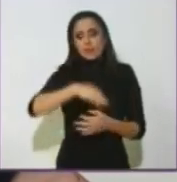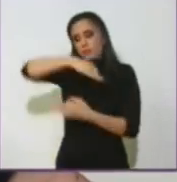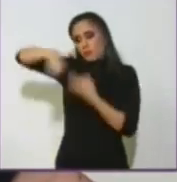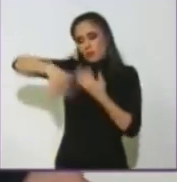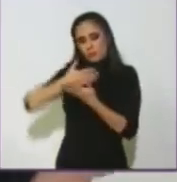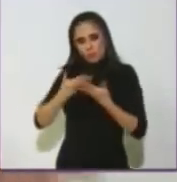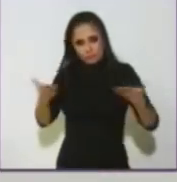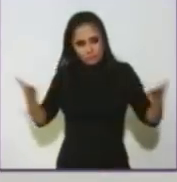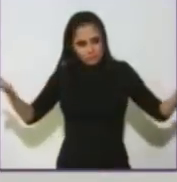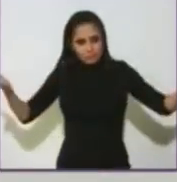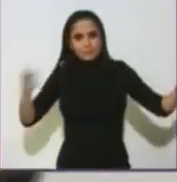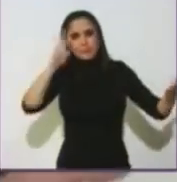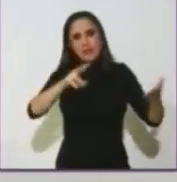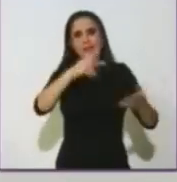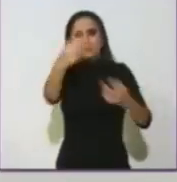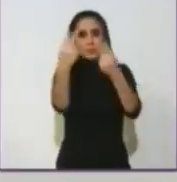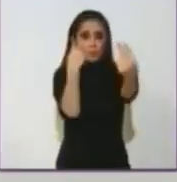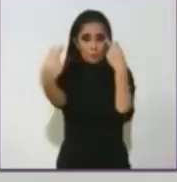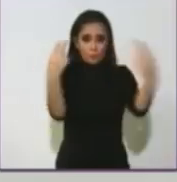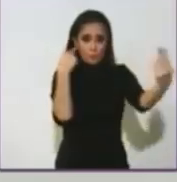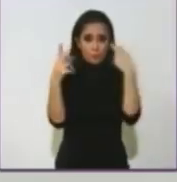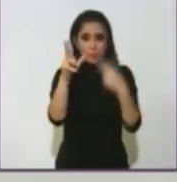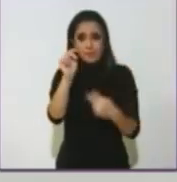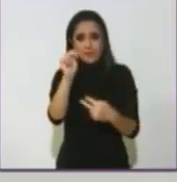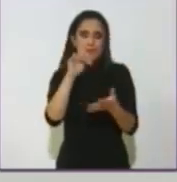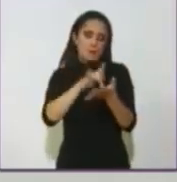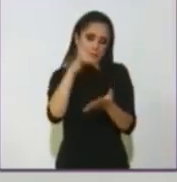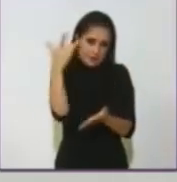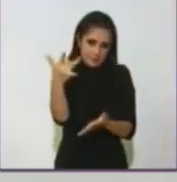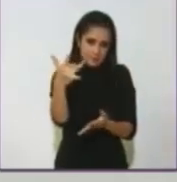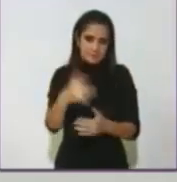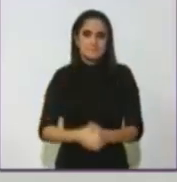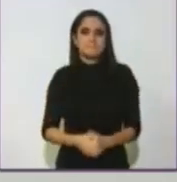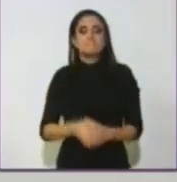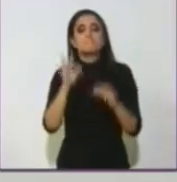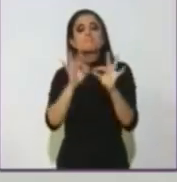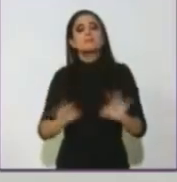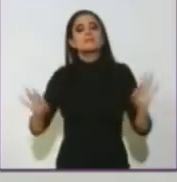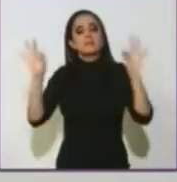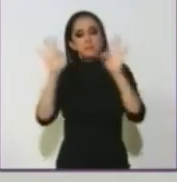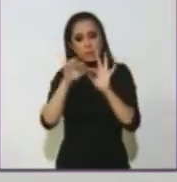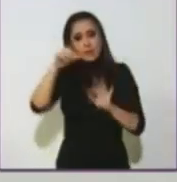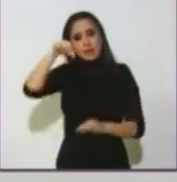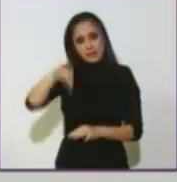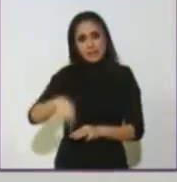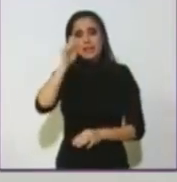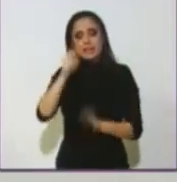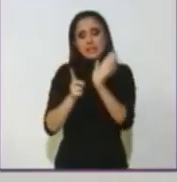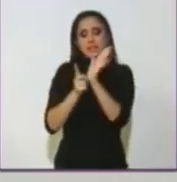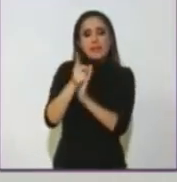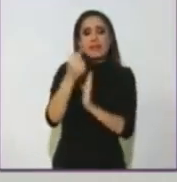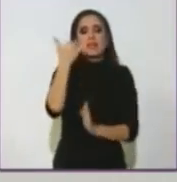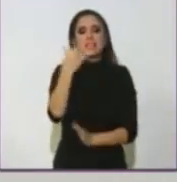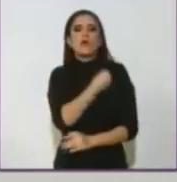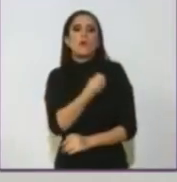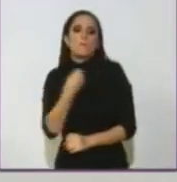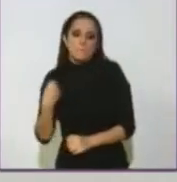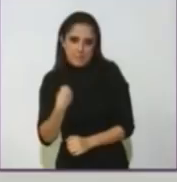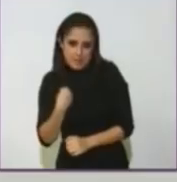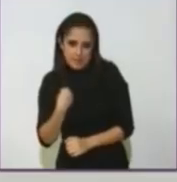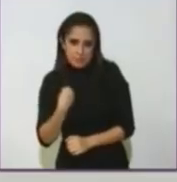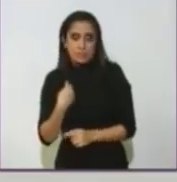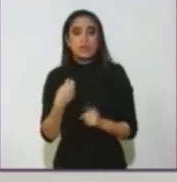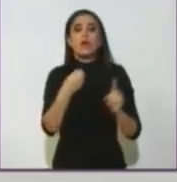al público que nos hecho el favor de seguir no seguramente en diferentes momentos es importante este es un asunto de derechos y obligaciones las